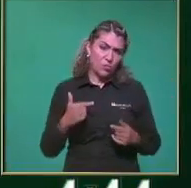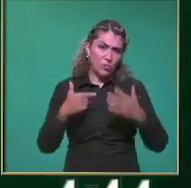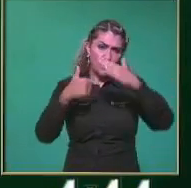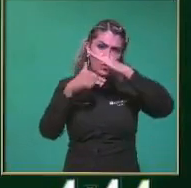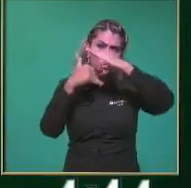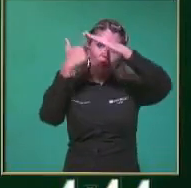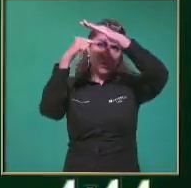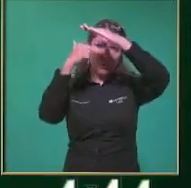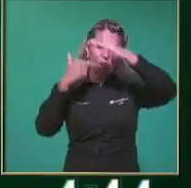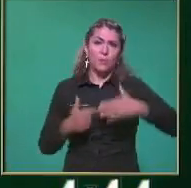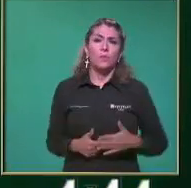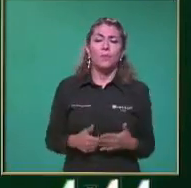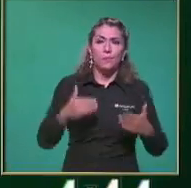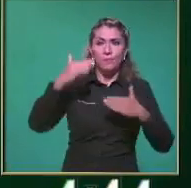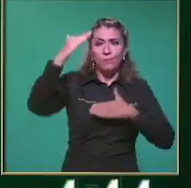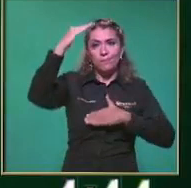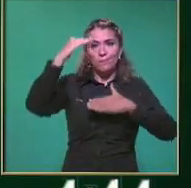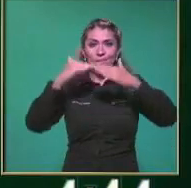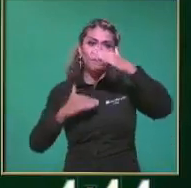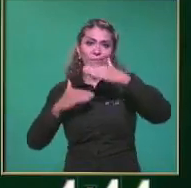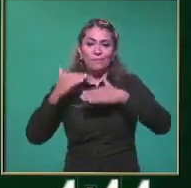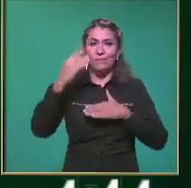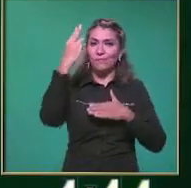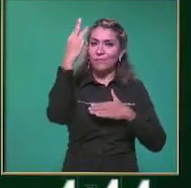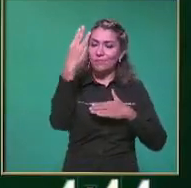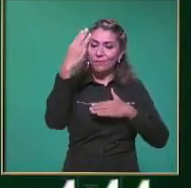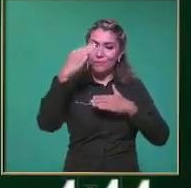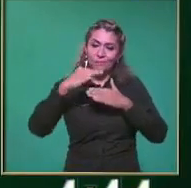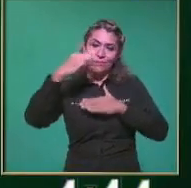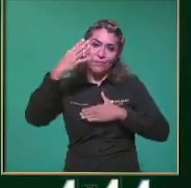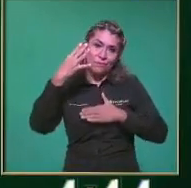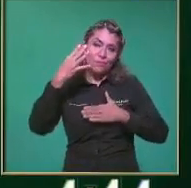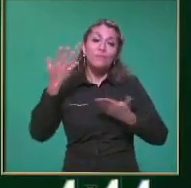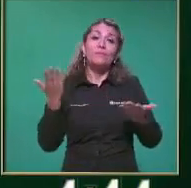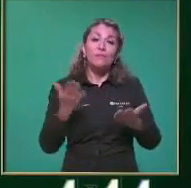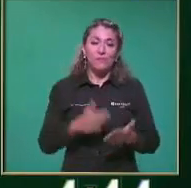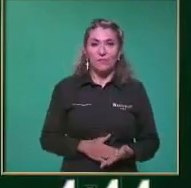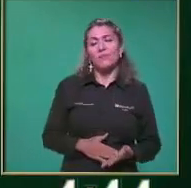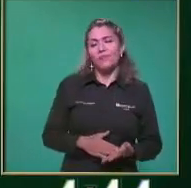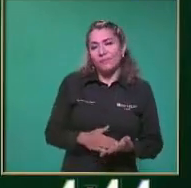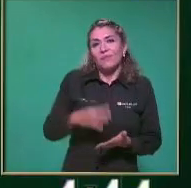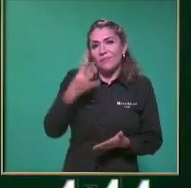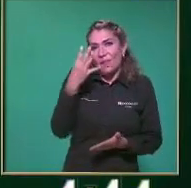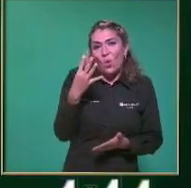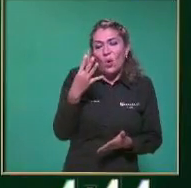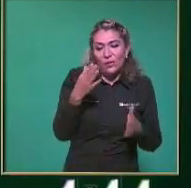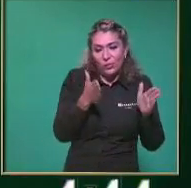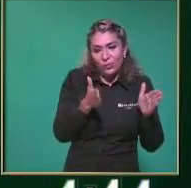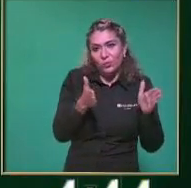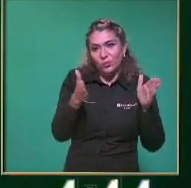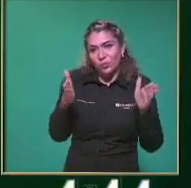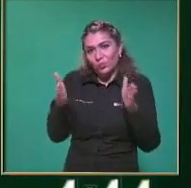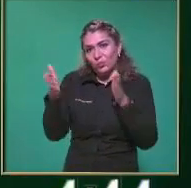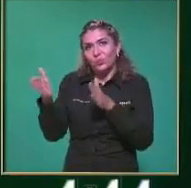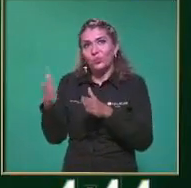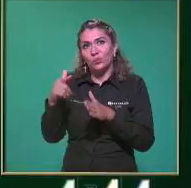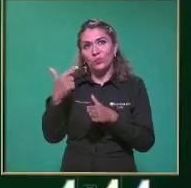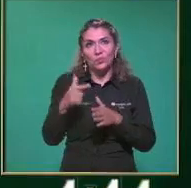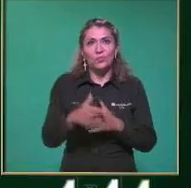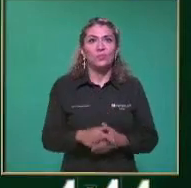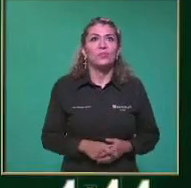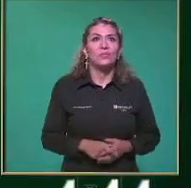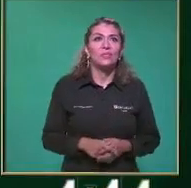3 doceavos o 4 doceavos? Pues muy sencillo, 4 doceavos, maestra. ¿Se acuerdan de este símbolo? Ese